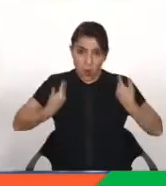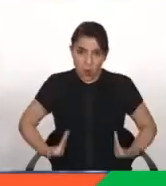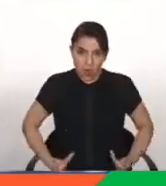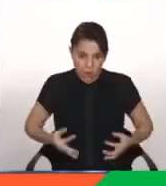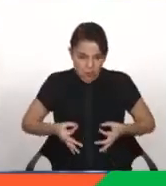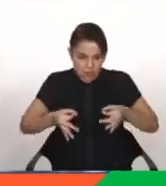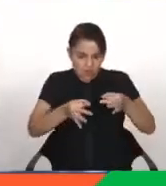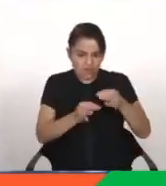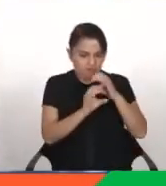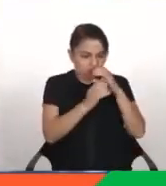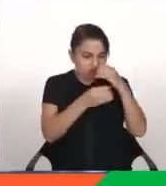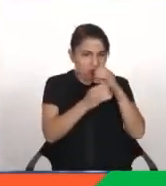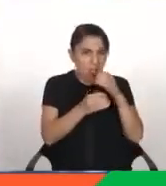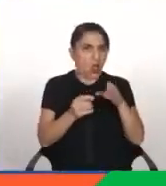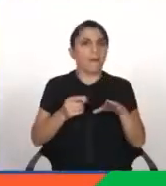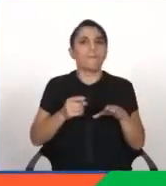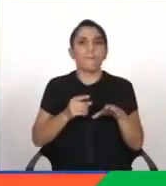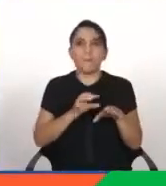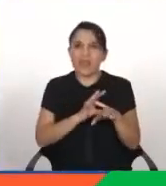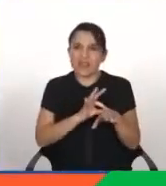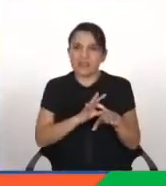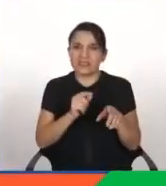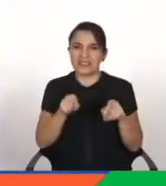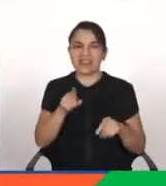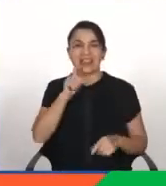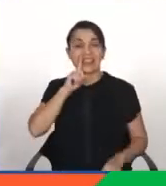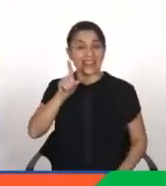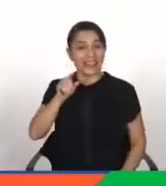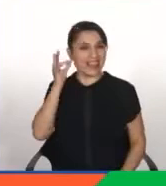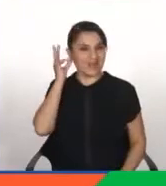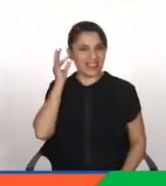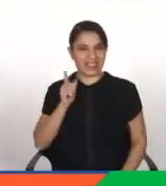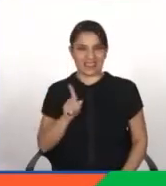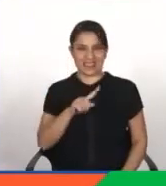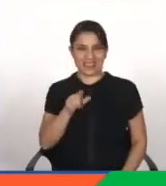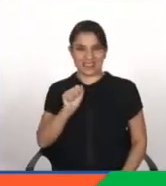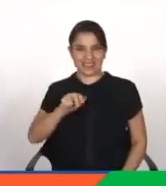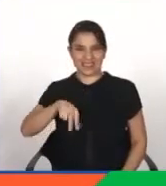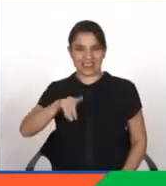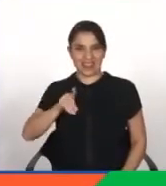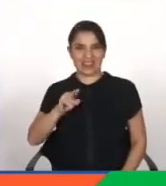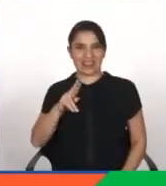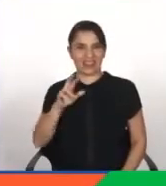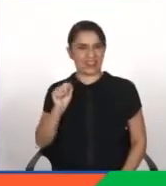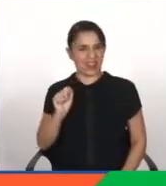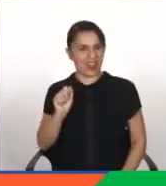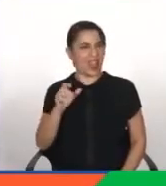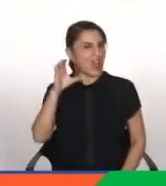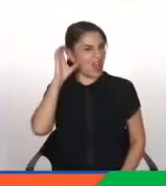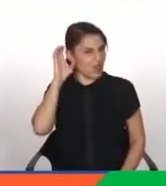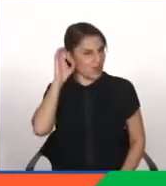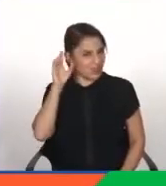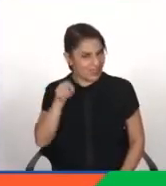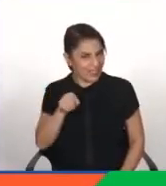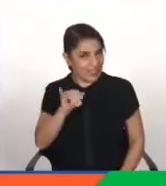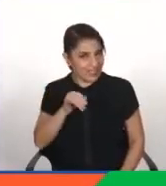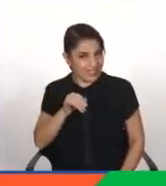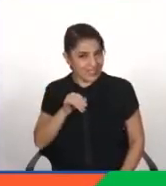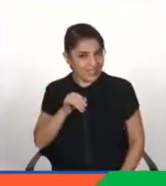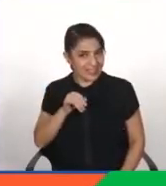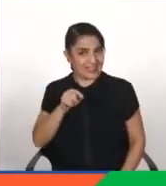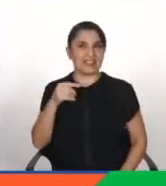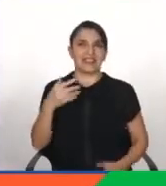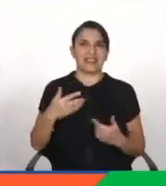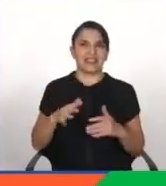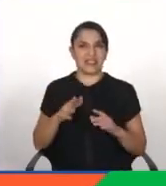la están esperando, la hiperactina. Sandra, ¿cómo estás? Hola, ¿qué tal? ¿Se me oye? Ah, vale. Pero está saliendo mi